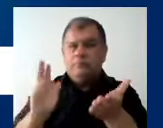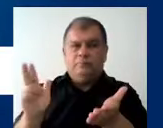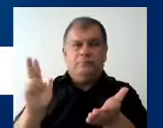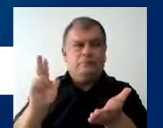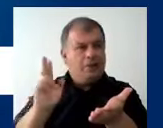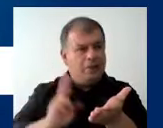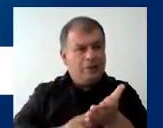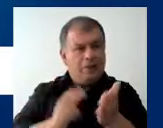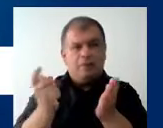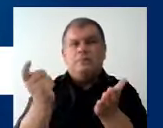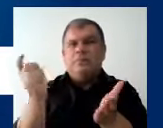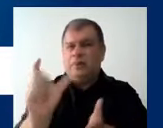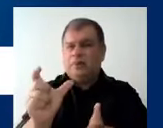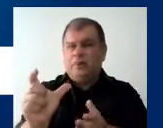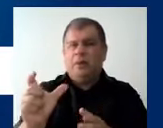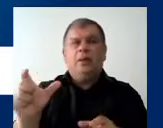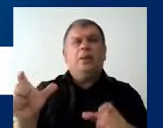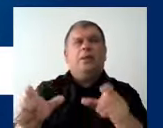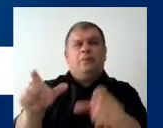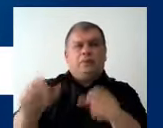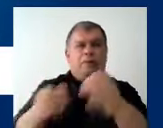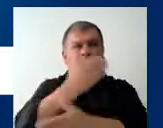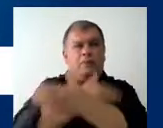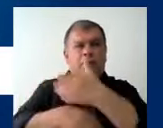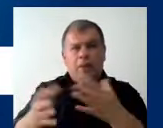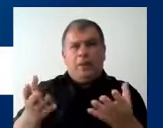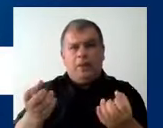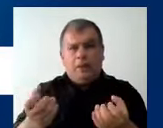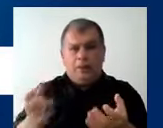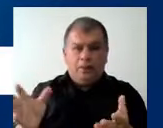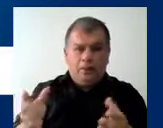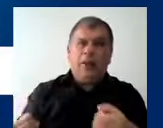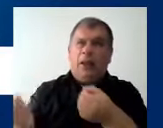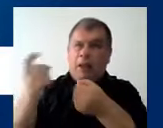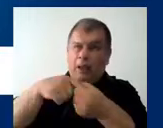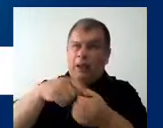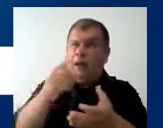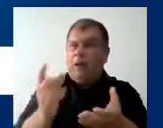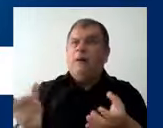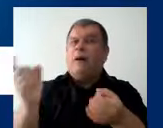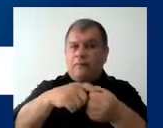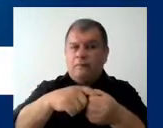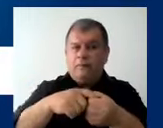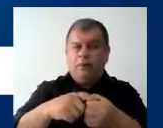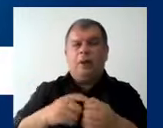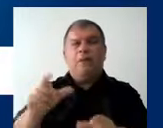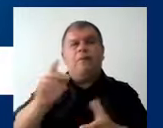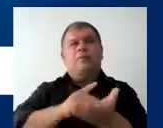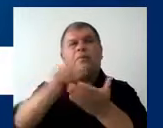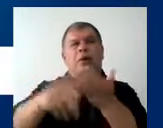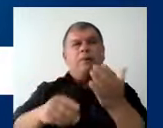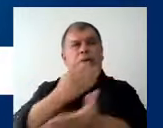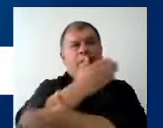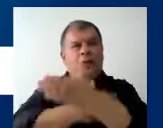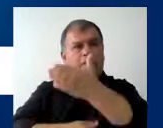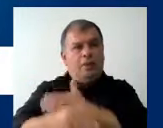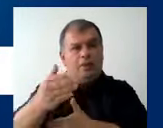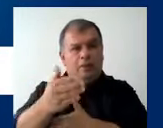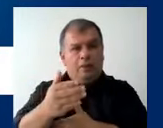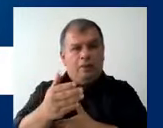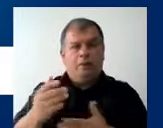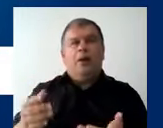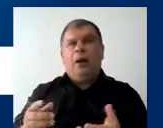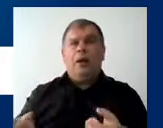condición de la discapacidad de los que quieren ser o quieren afiliarse al programa de discapacidad, al programa de pensión